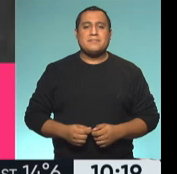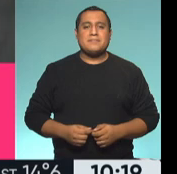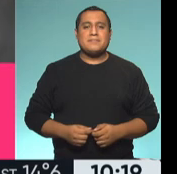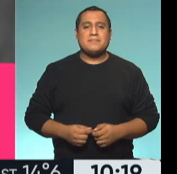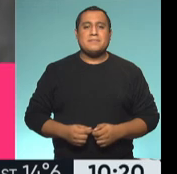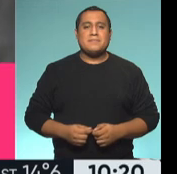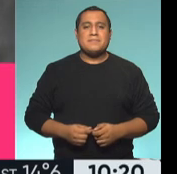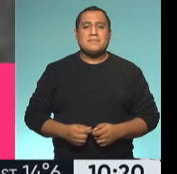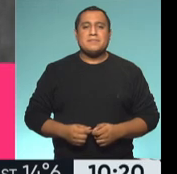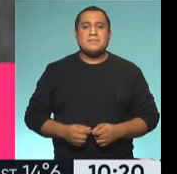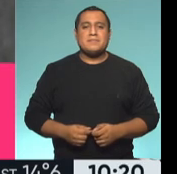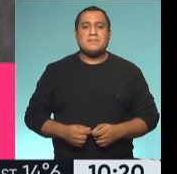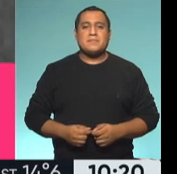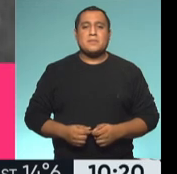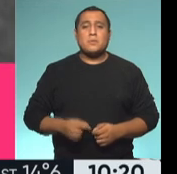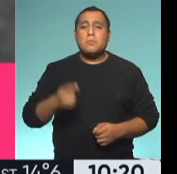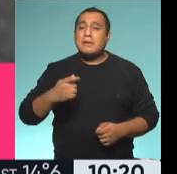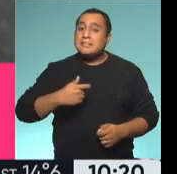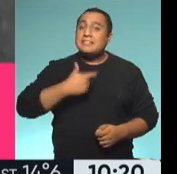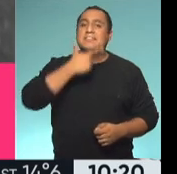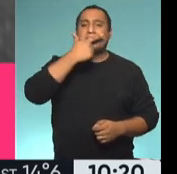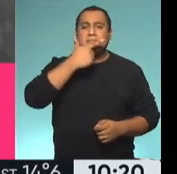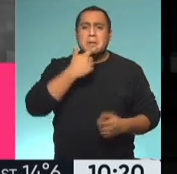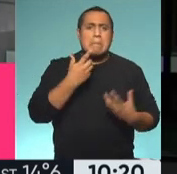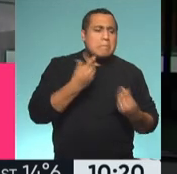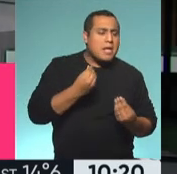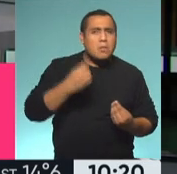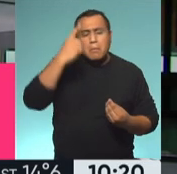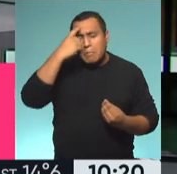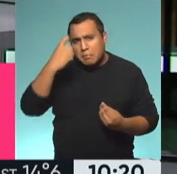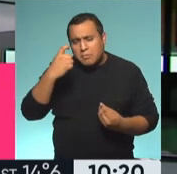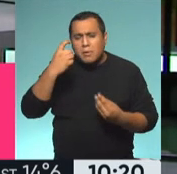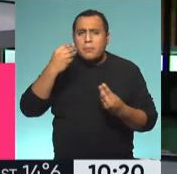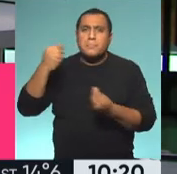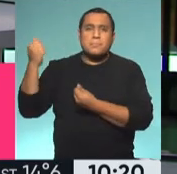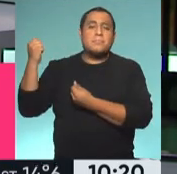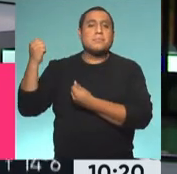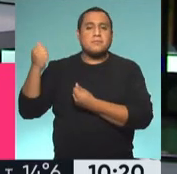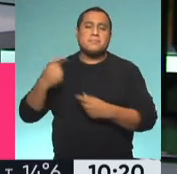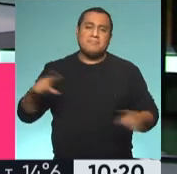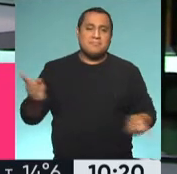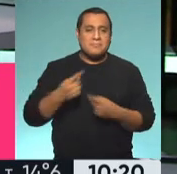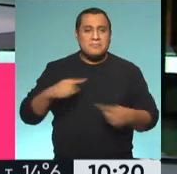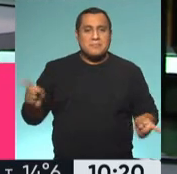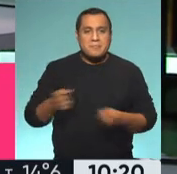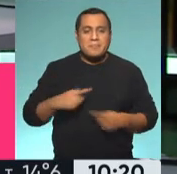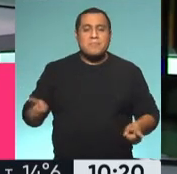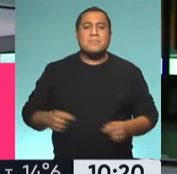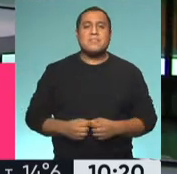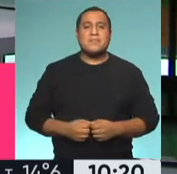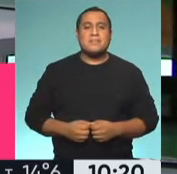If you smile through your fear and sorrow,